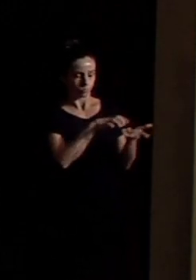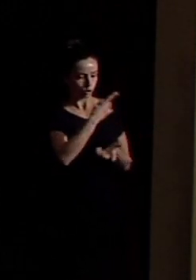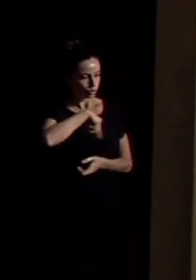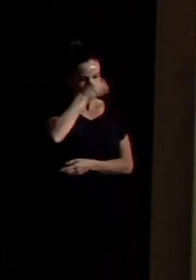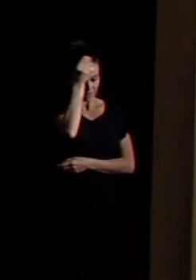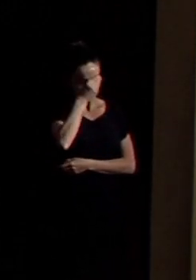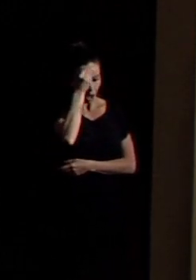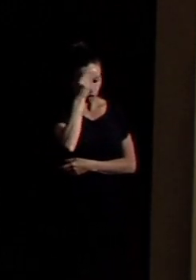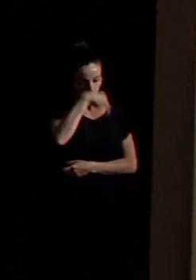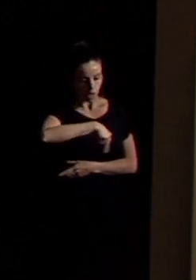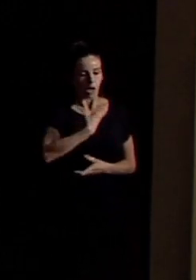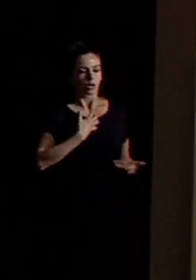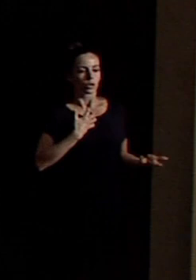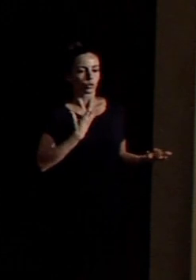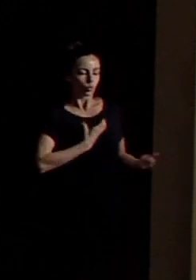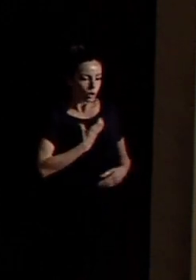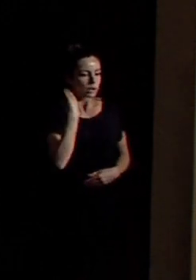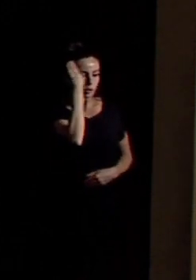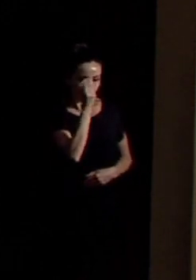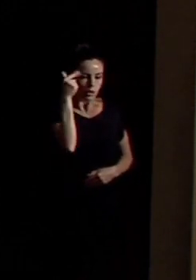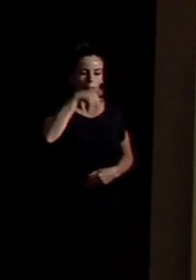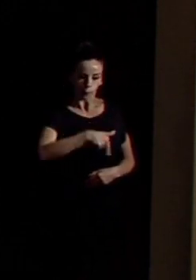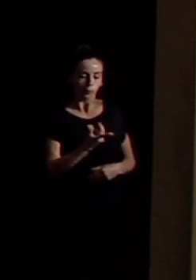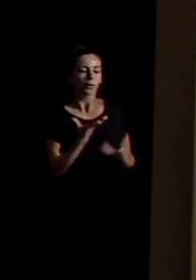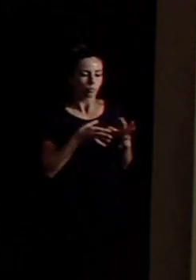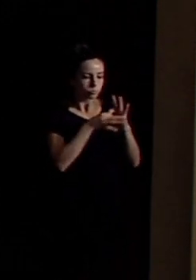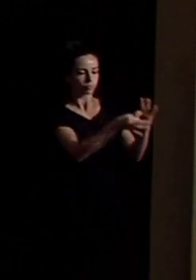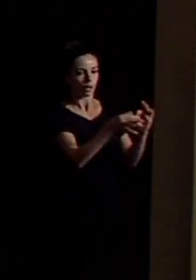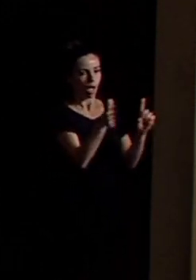desde el Ayuntamiento, que forma parte también de la violencia de género contra las mujeres.